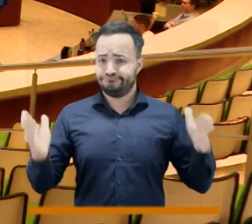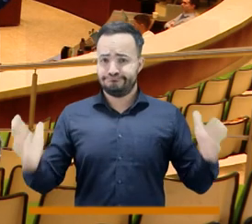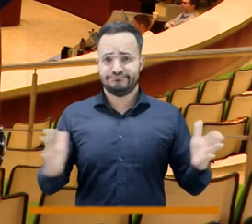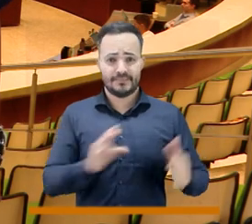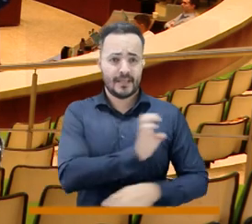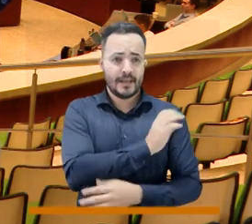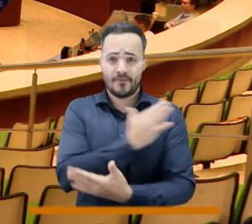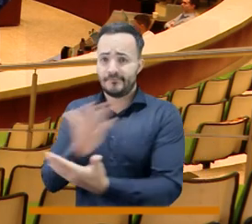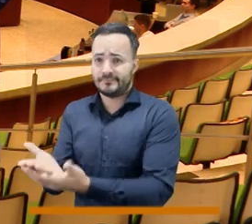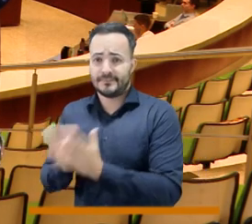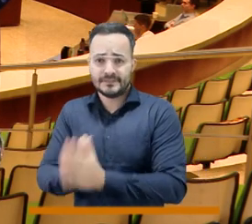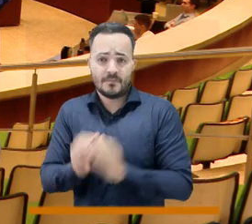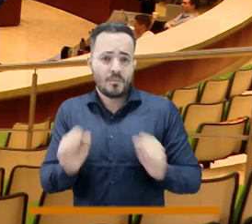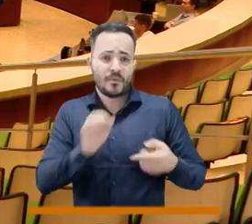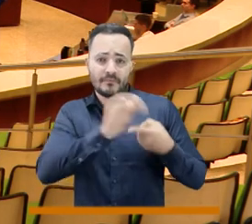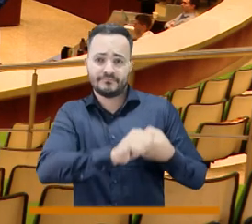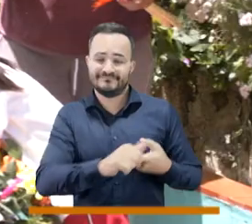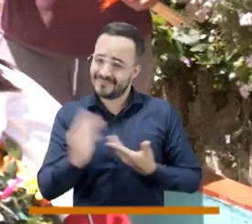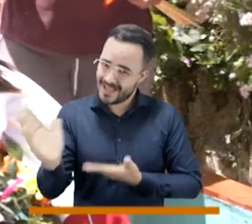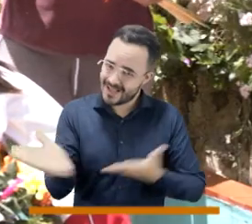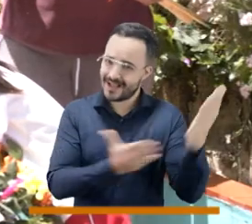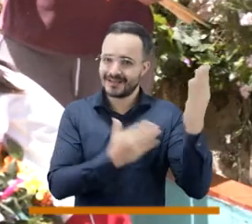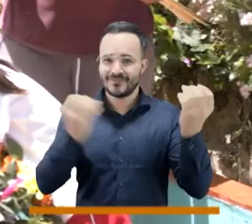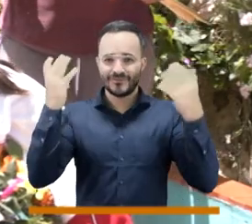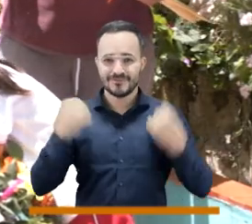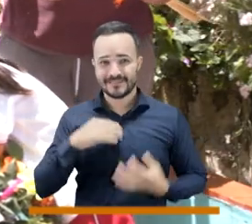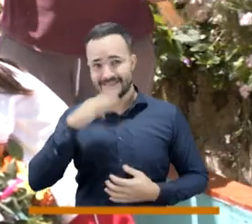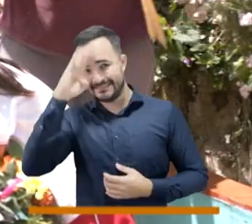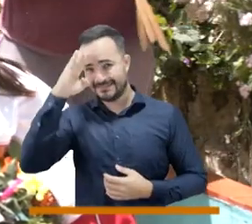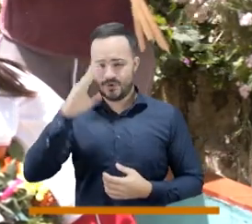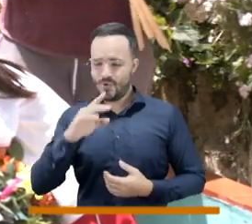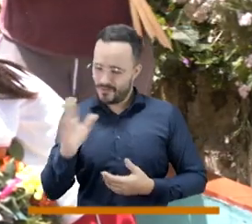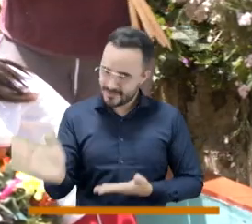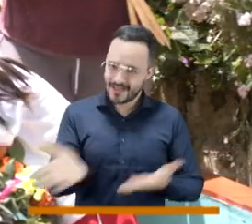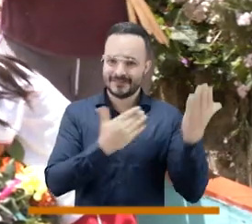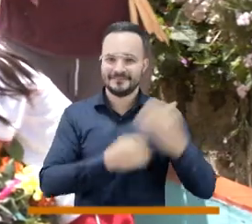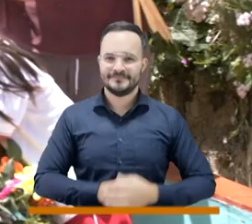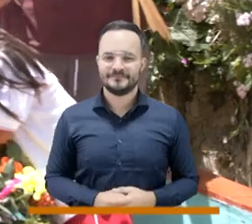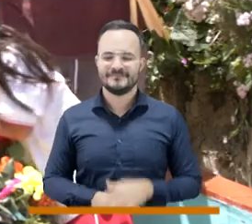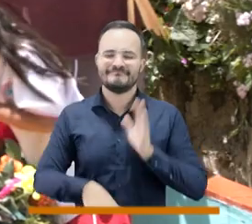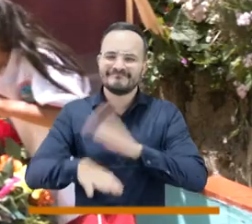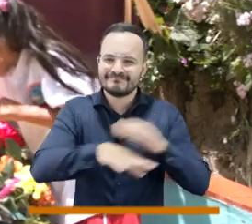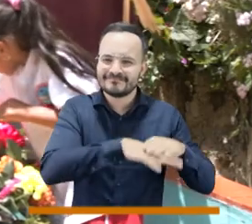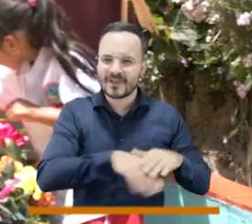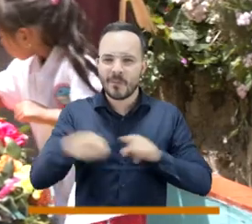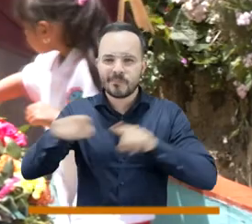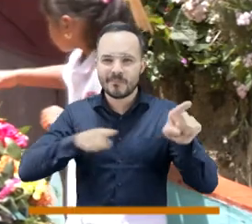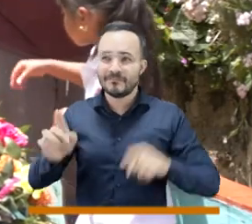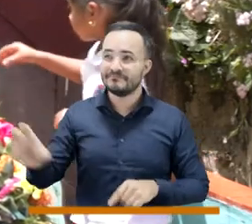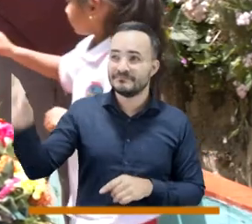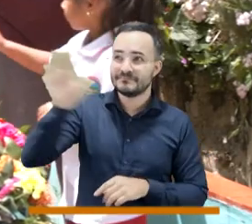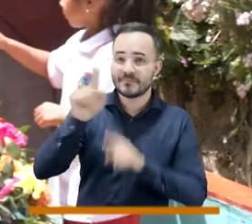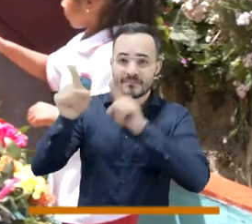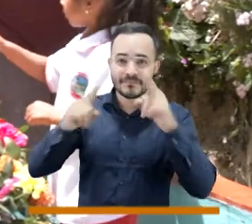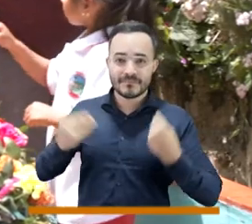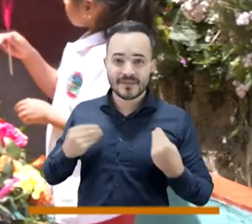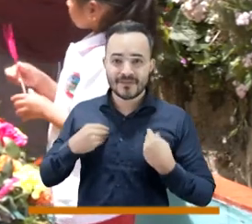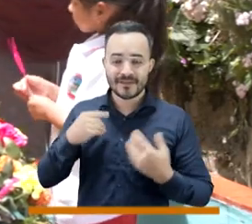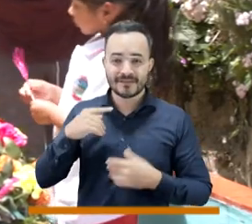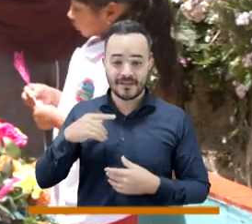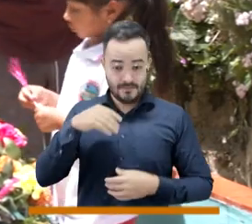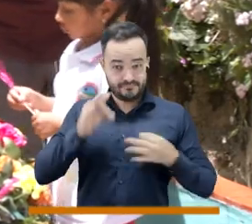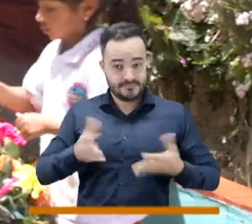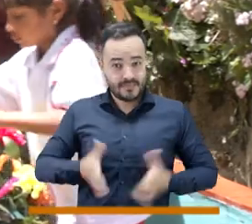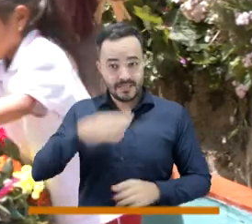no duden en ir a Santa Elena. Invitamos a todos los paisas que vienen en el exterior, péguese la rodadita, véngase para Santa